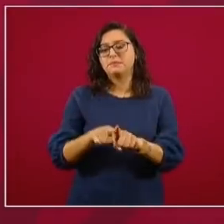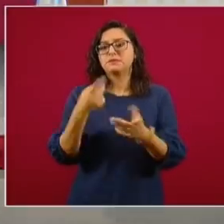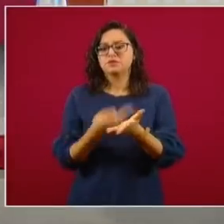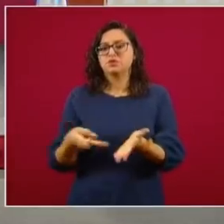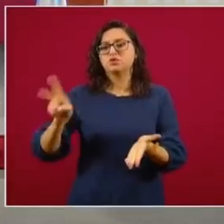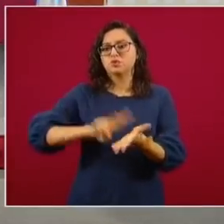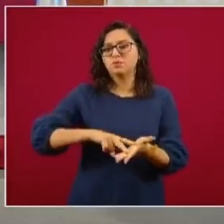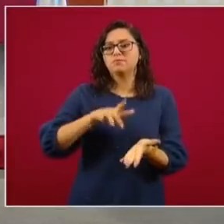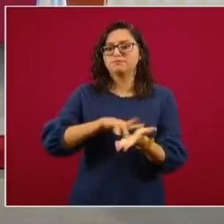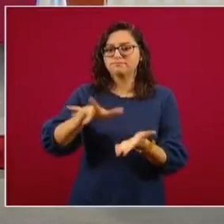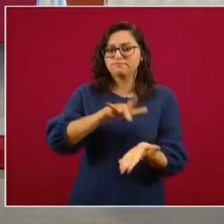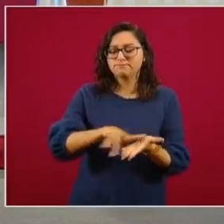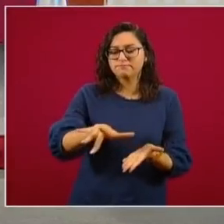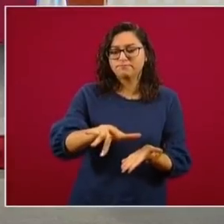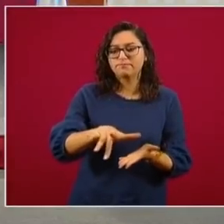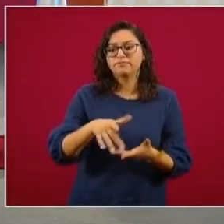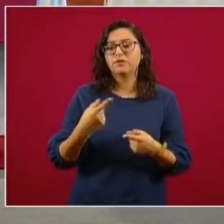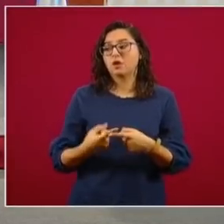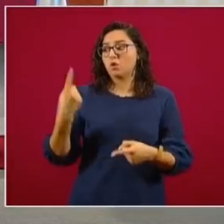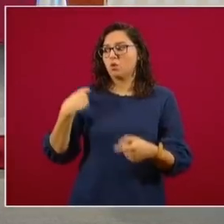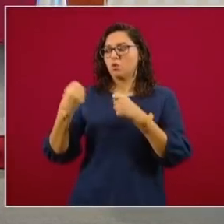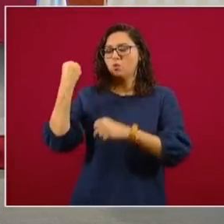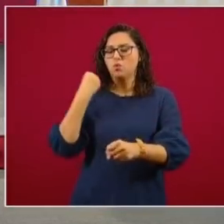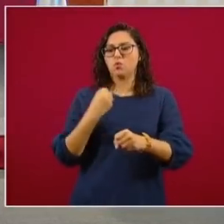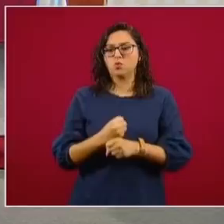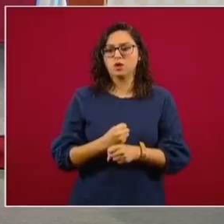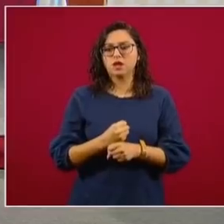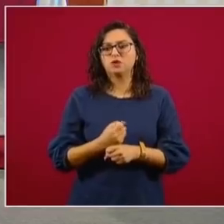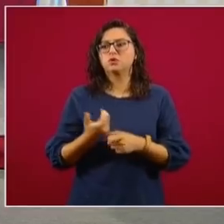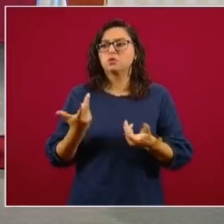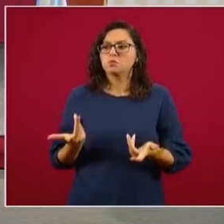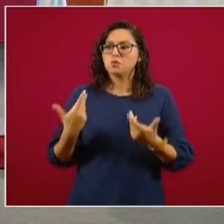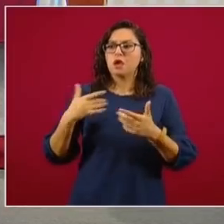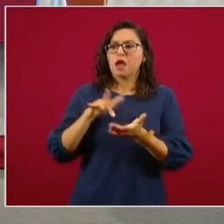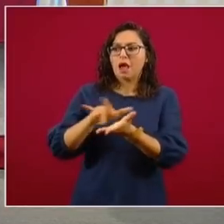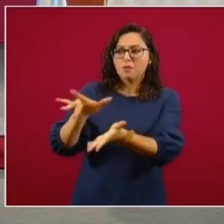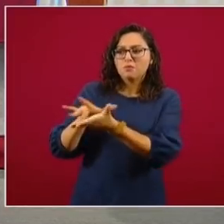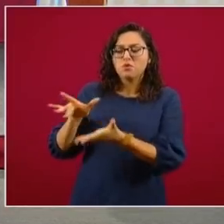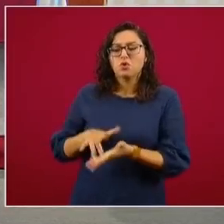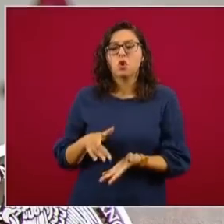hoy. Hasta el año pasado estábamos preparando, había